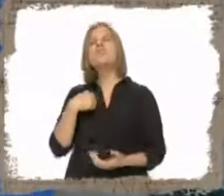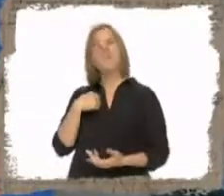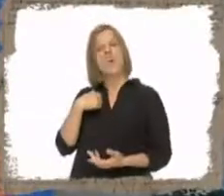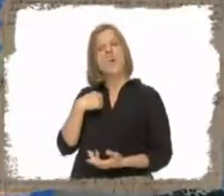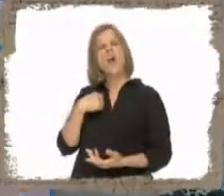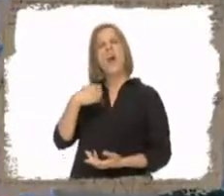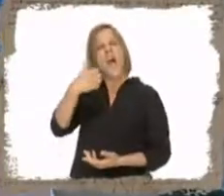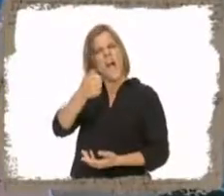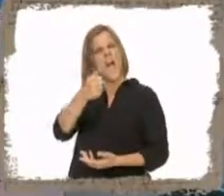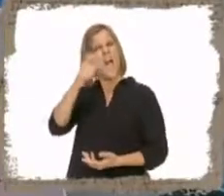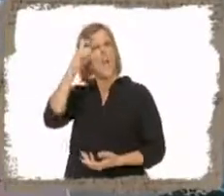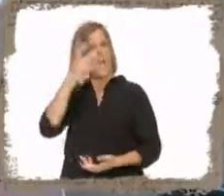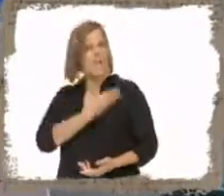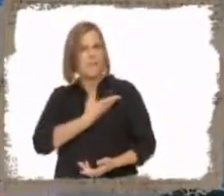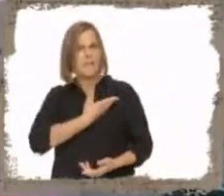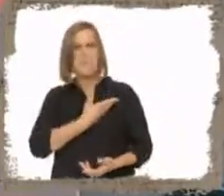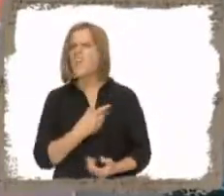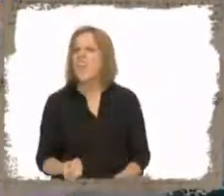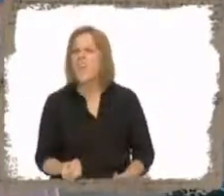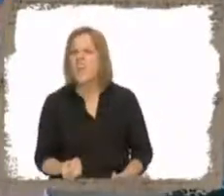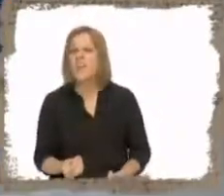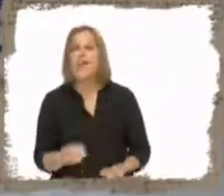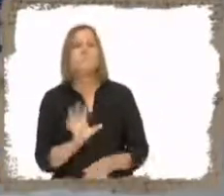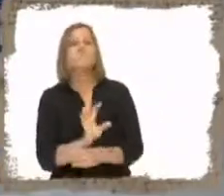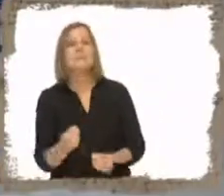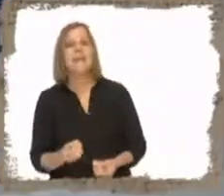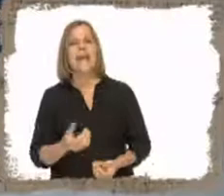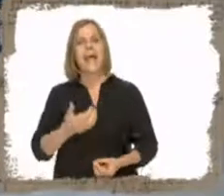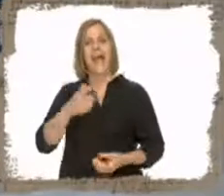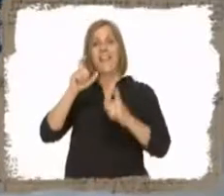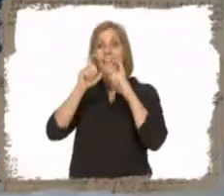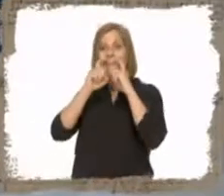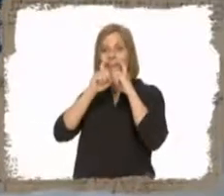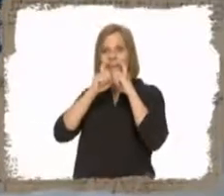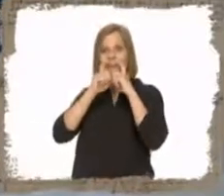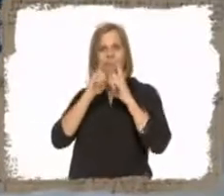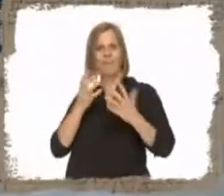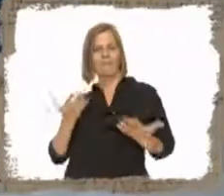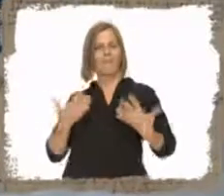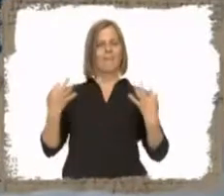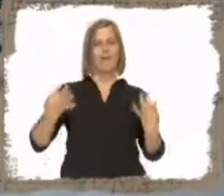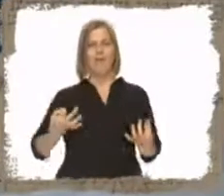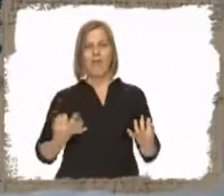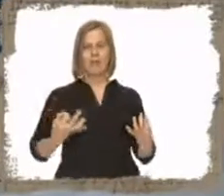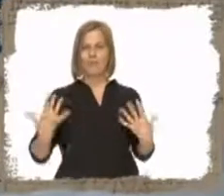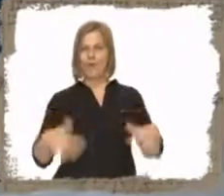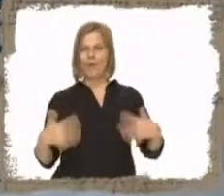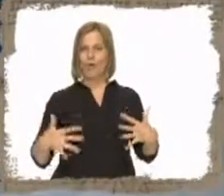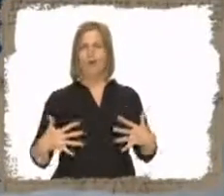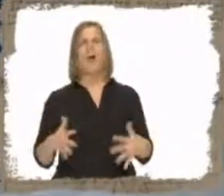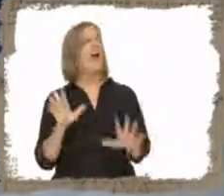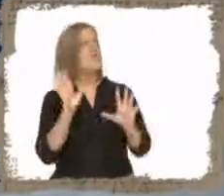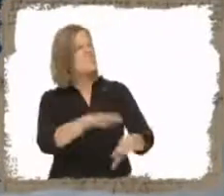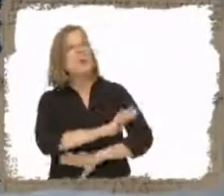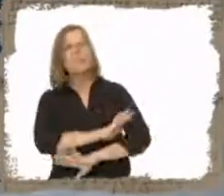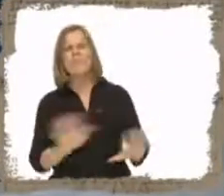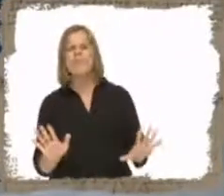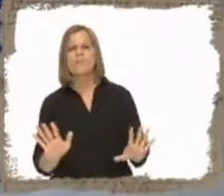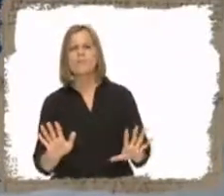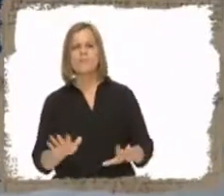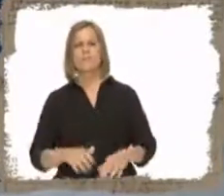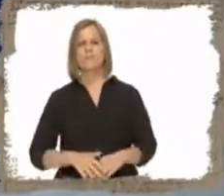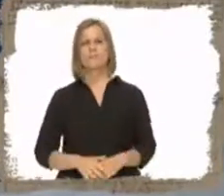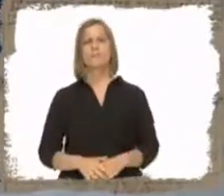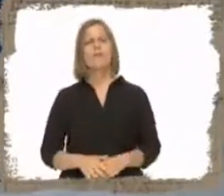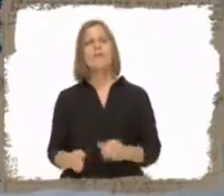que yo sería la AEF. ¿Qué? ¿Qué significa? Sí, Alfredo el Fabuloso. ¡Cállate! Ay, Alfredo,